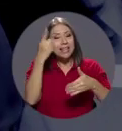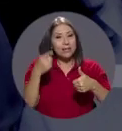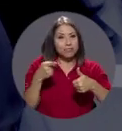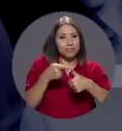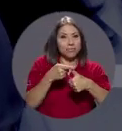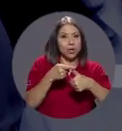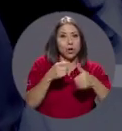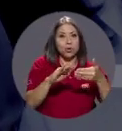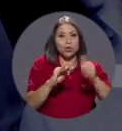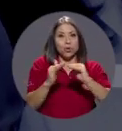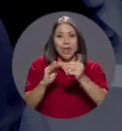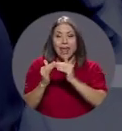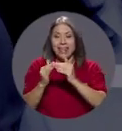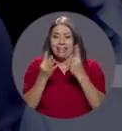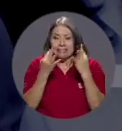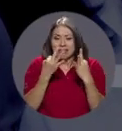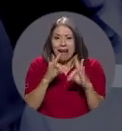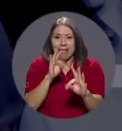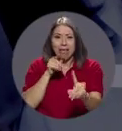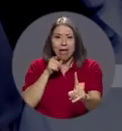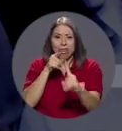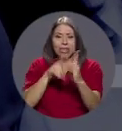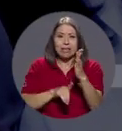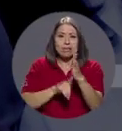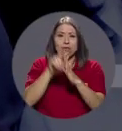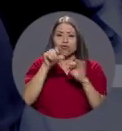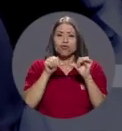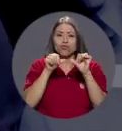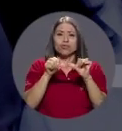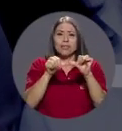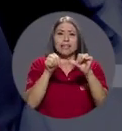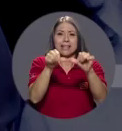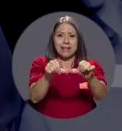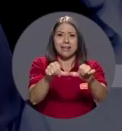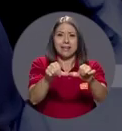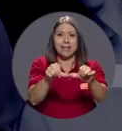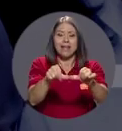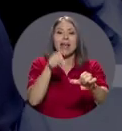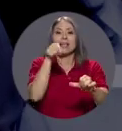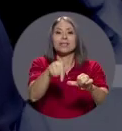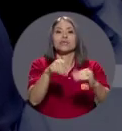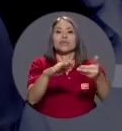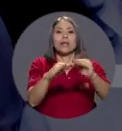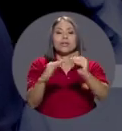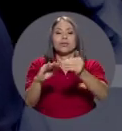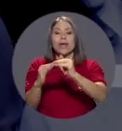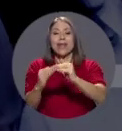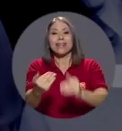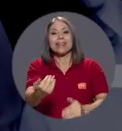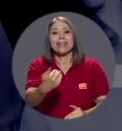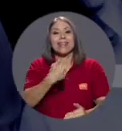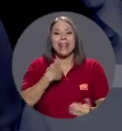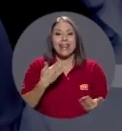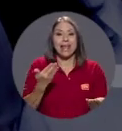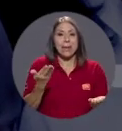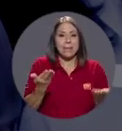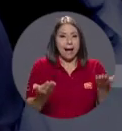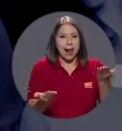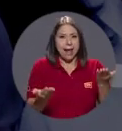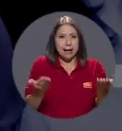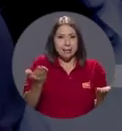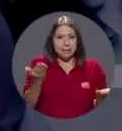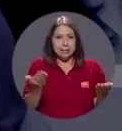una sociedad que procura el desarrollo sostenible, una ciudad sostenible, es una ciudad que tiene